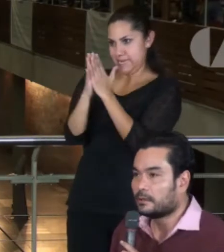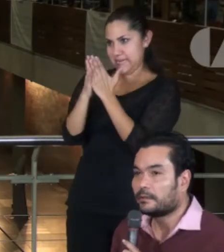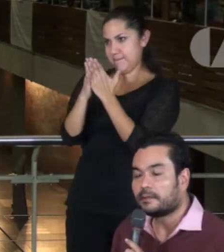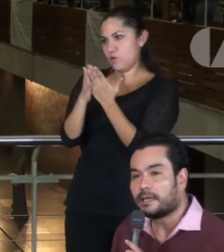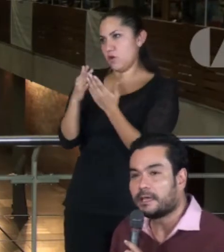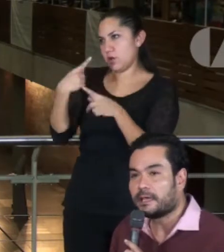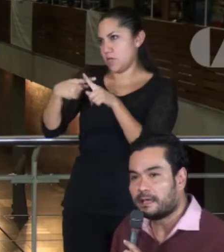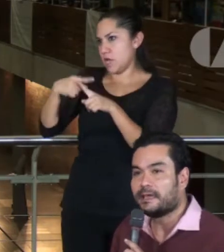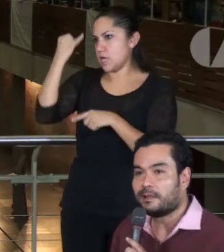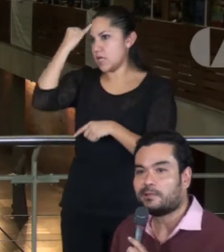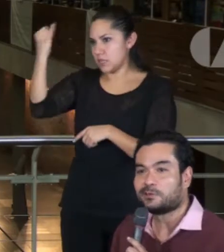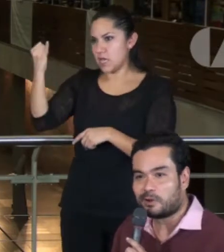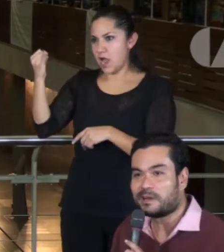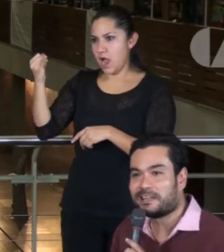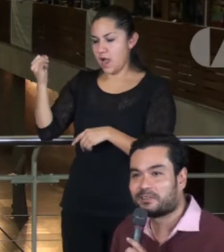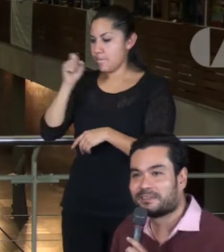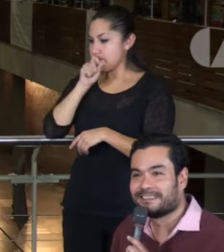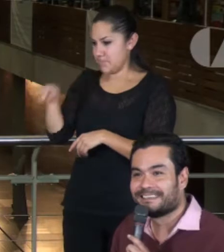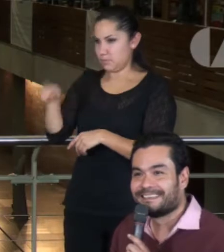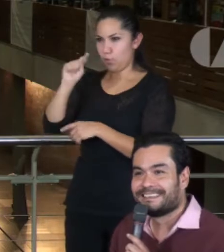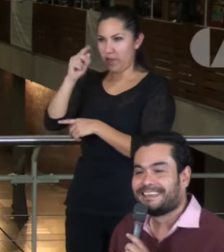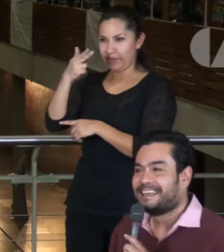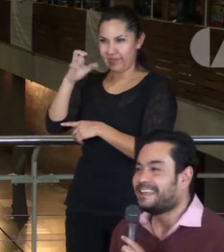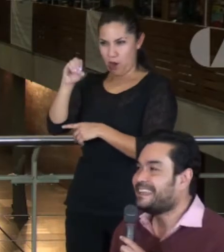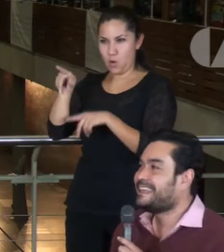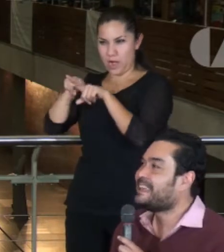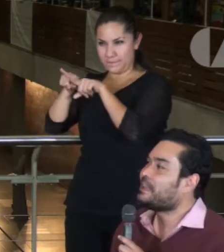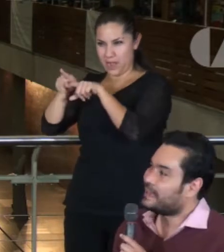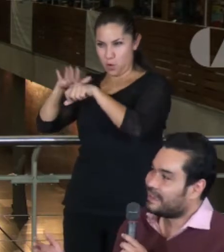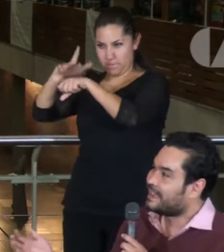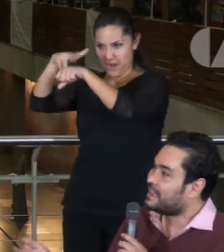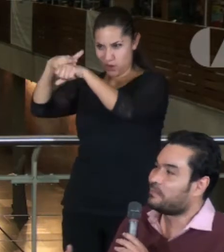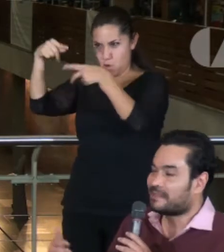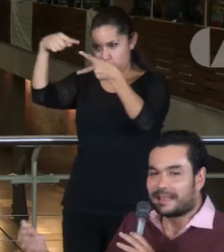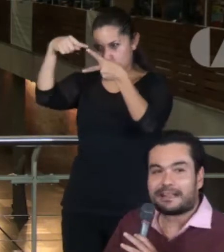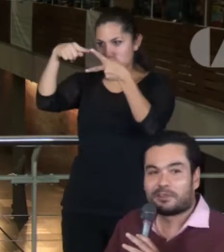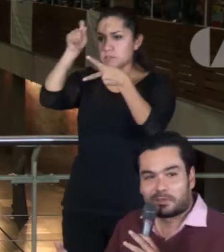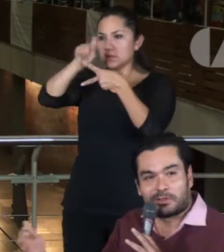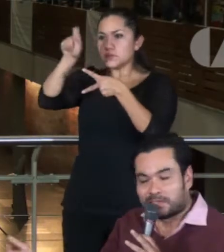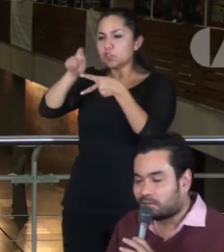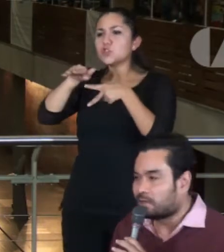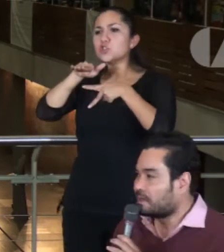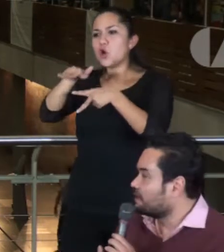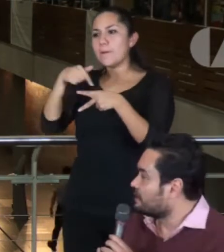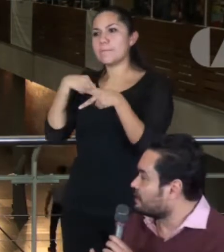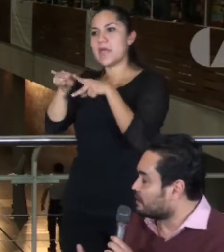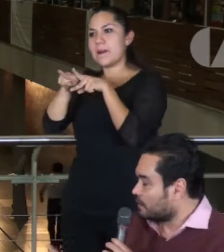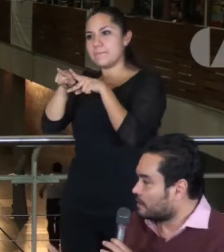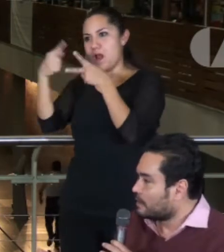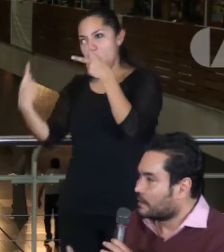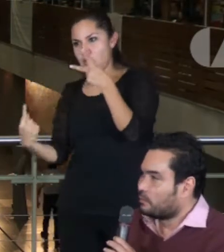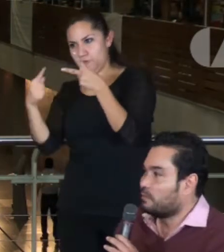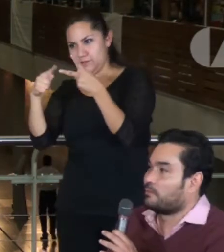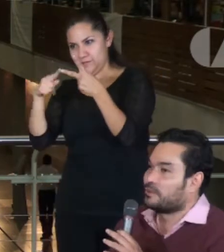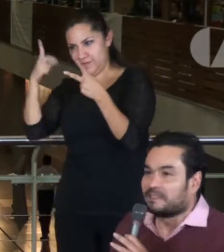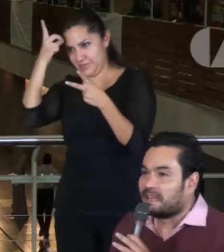de su hermanito y platicando y todo esto